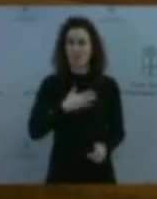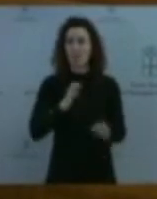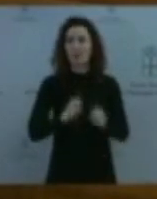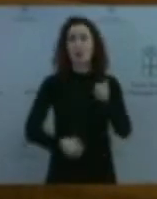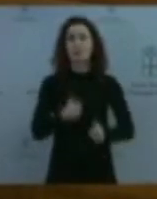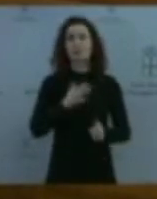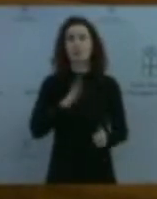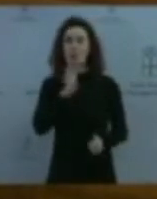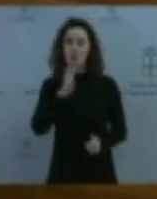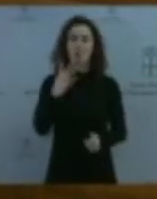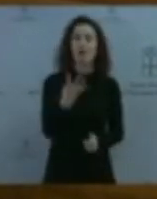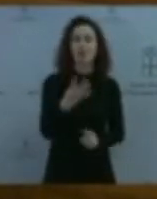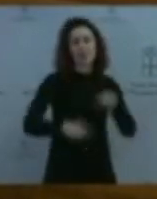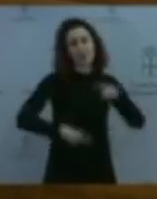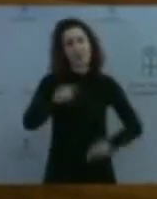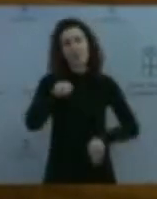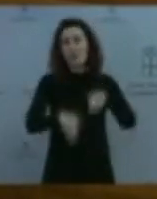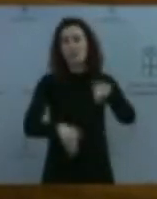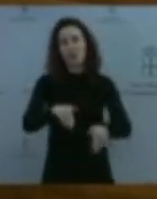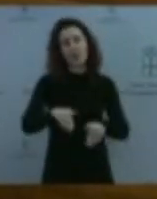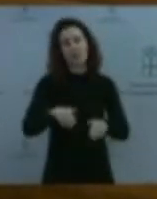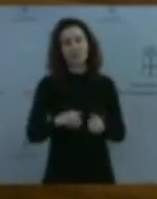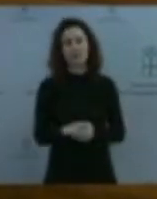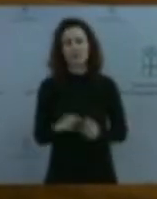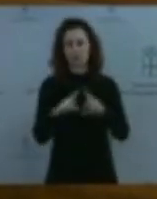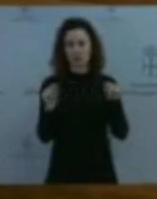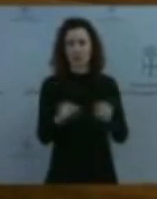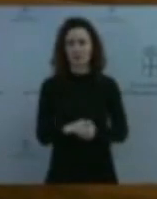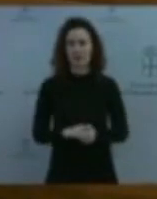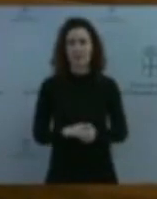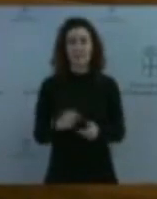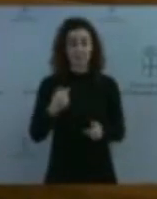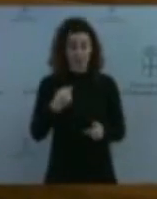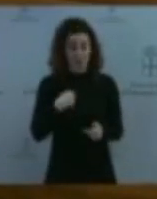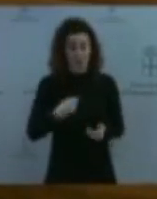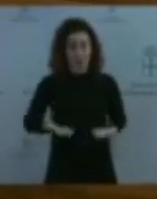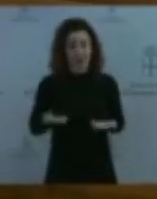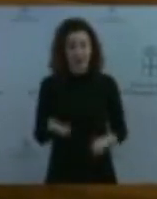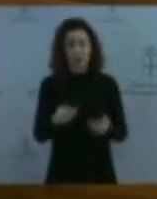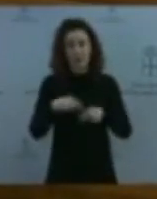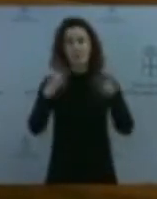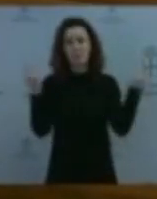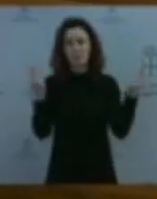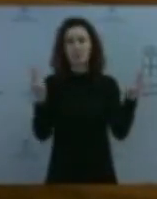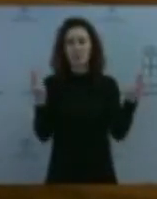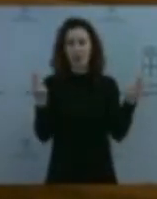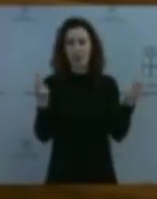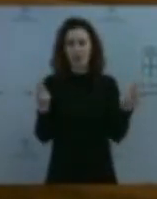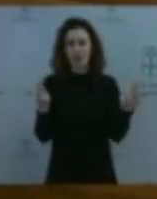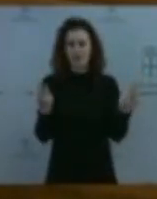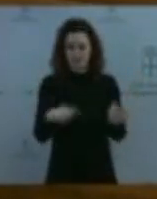Y como servidor público, yo siempre digo y mantengo que los servidores públicos, que somos las personas que hacemos esta